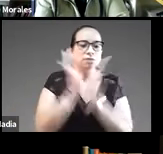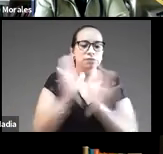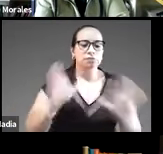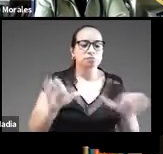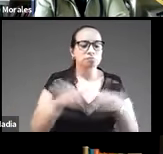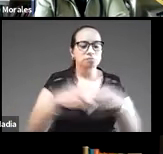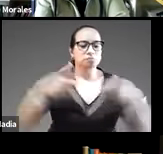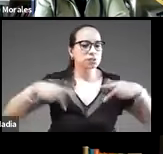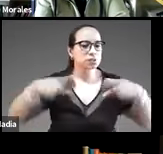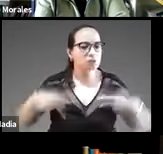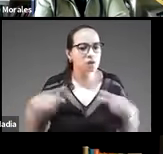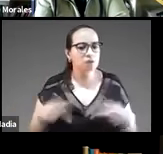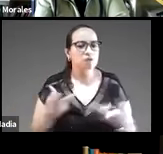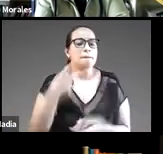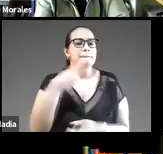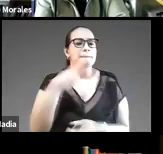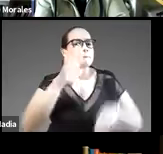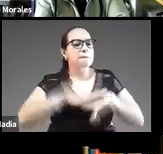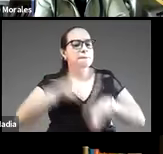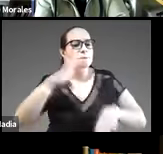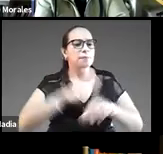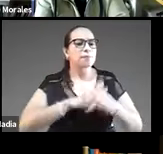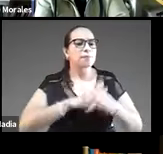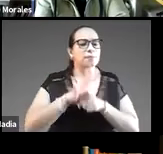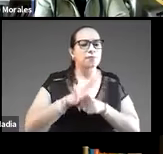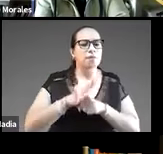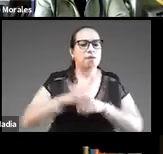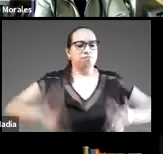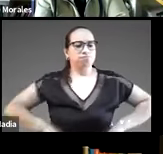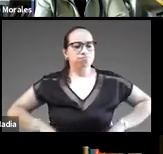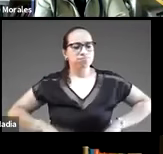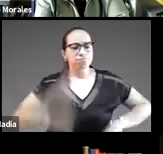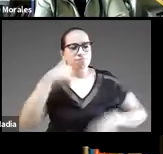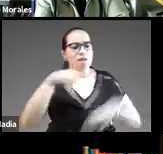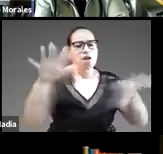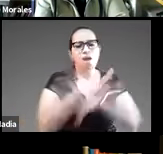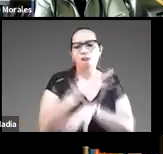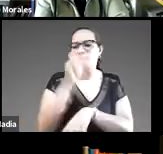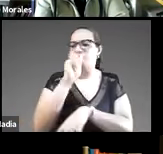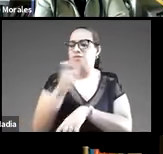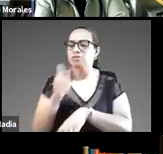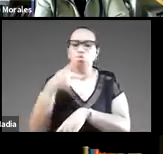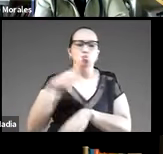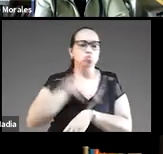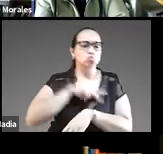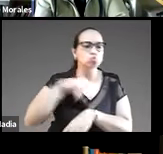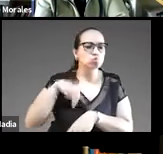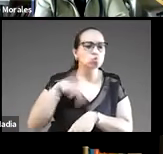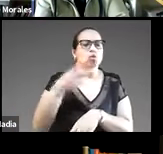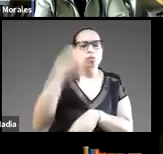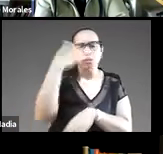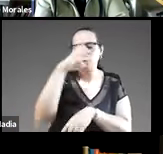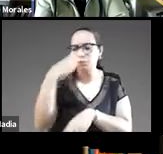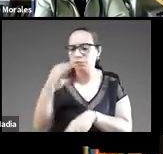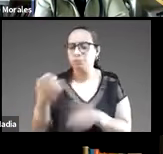comunidad, pero sobre todo la capacidad de resignificar nuestras experiencias.